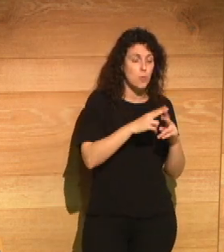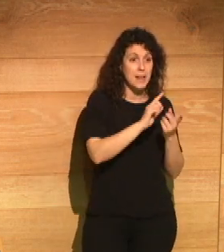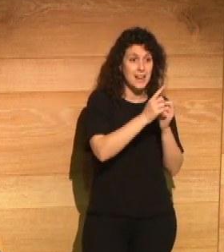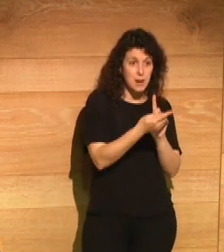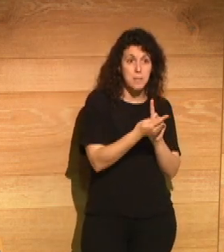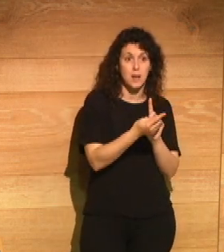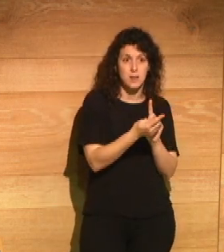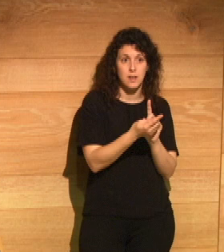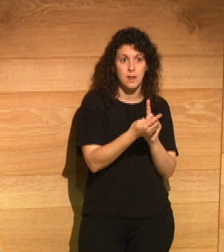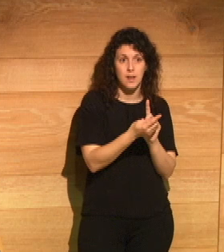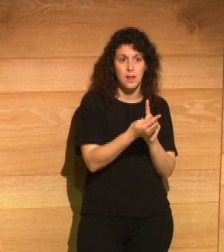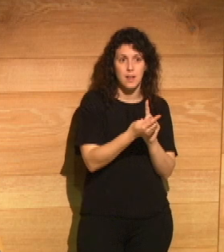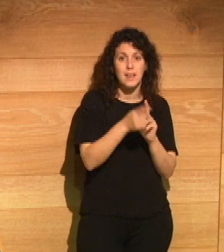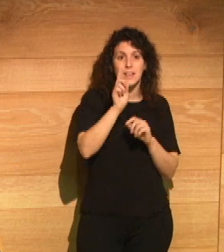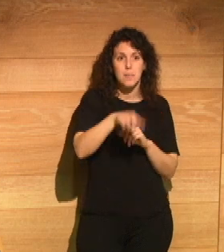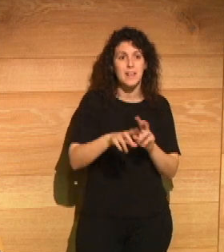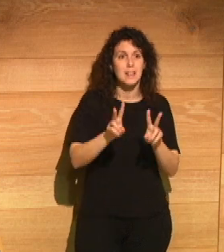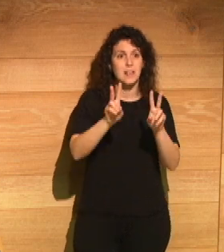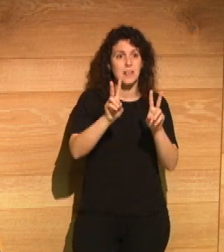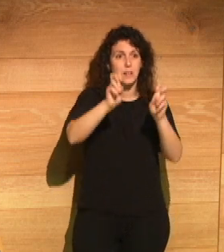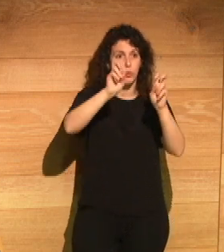hacer, sino que también le cambian el título.